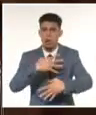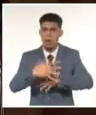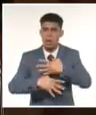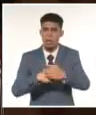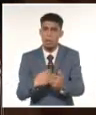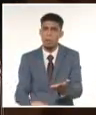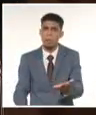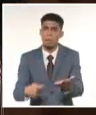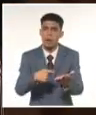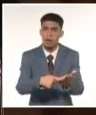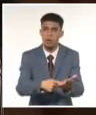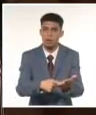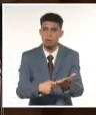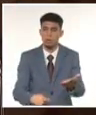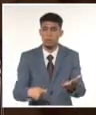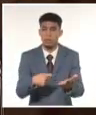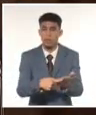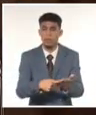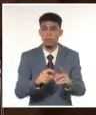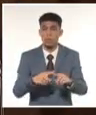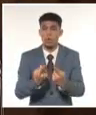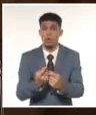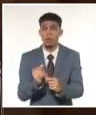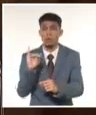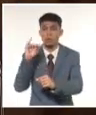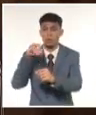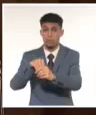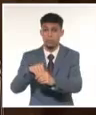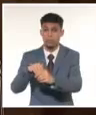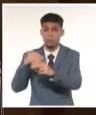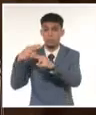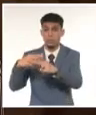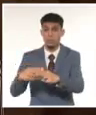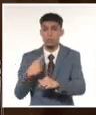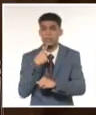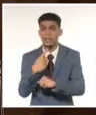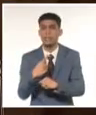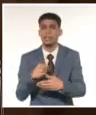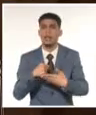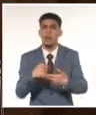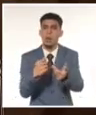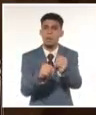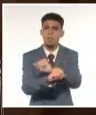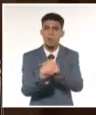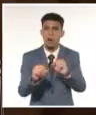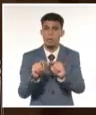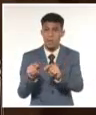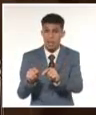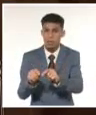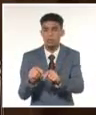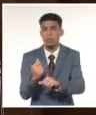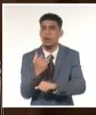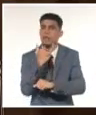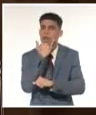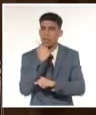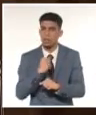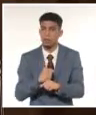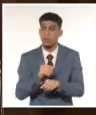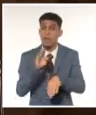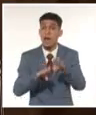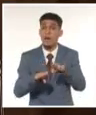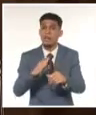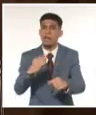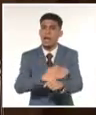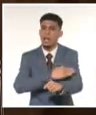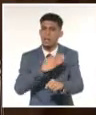pagos, porque la inclusión de Cuba en la lista de estados patrocinadores del terrorismo dificulta y muchas veces atrasa